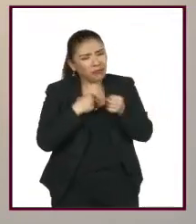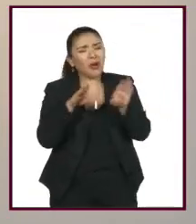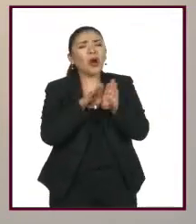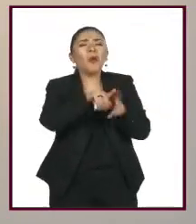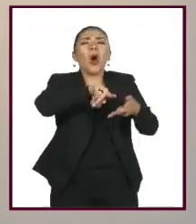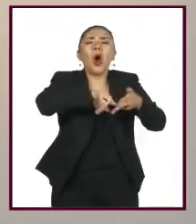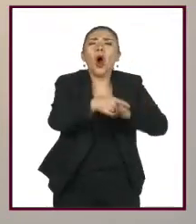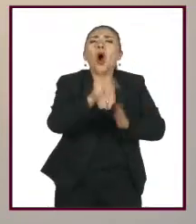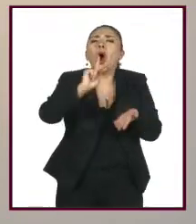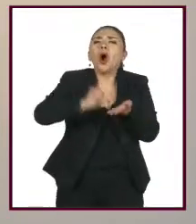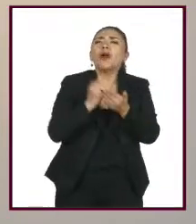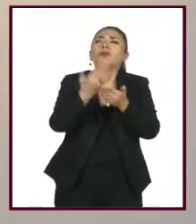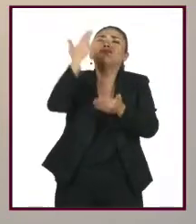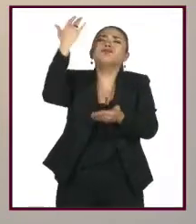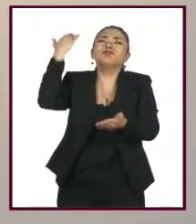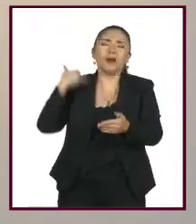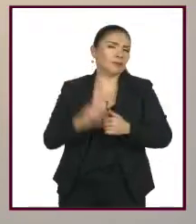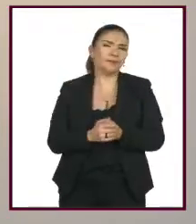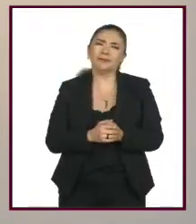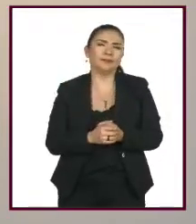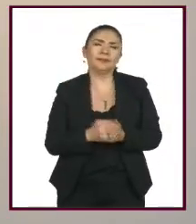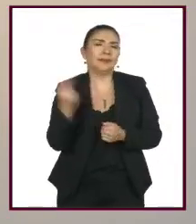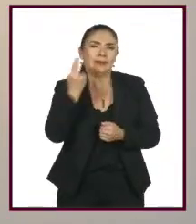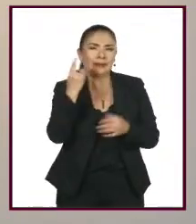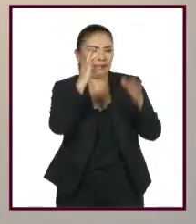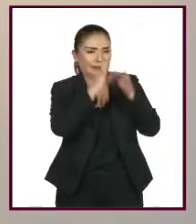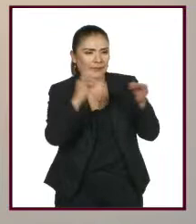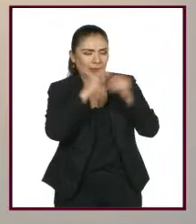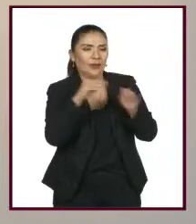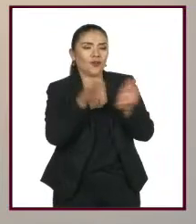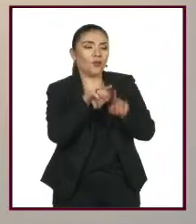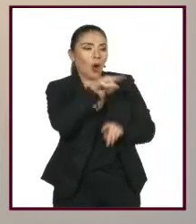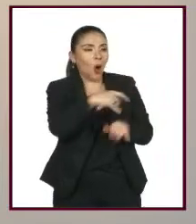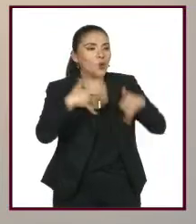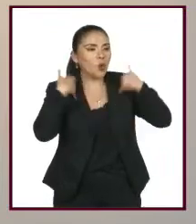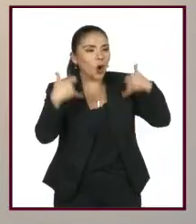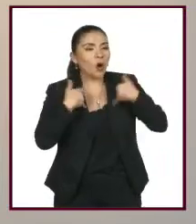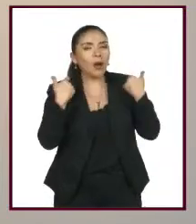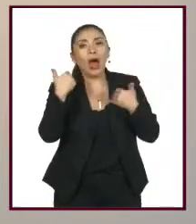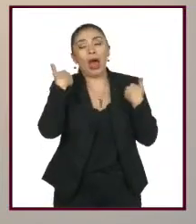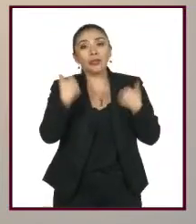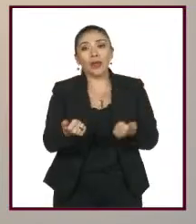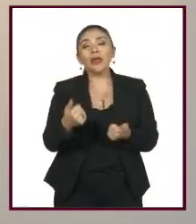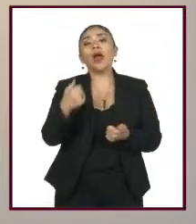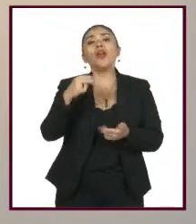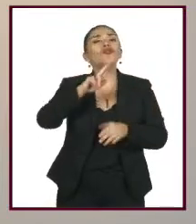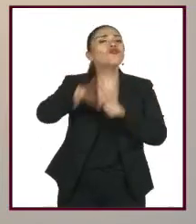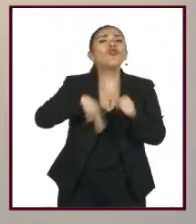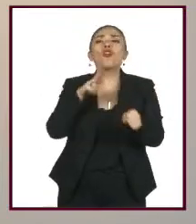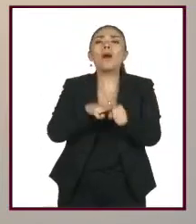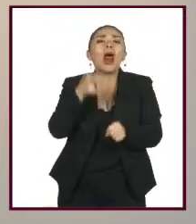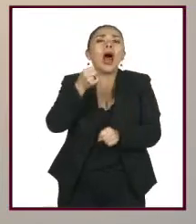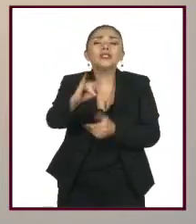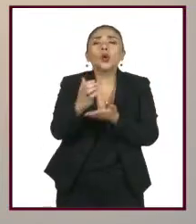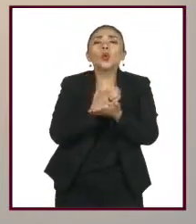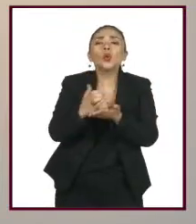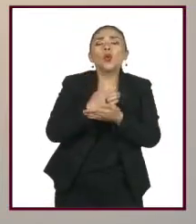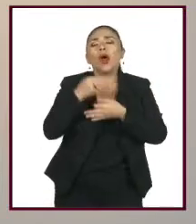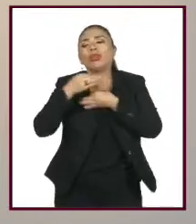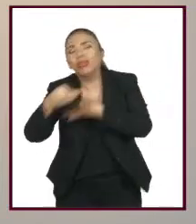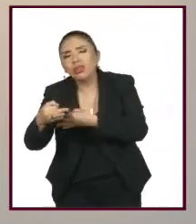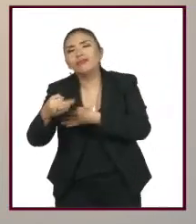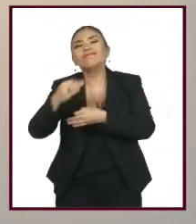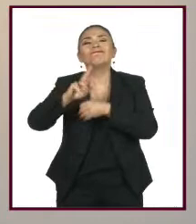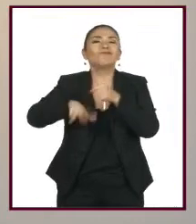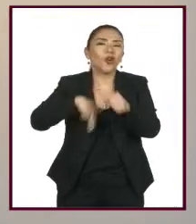empezaste, ¿no? Sino que hacerle ver al el adolescente que la recaída es parte de un tratamiento, ¿no? Y